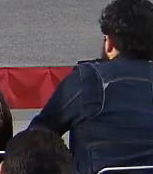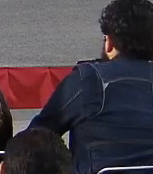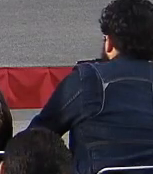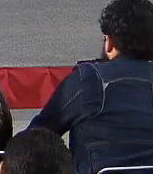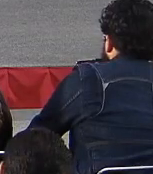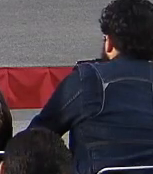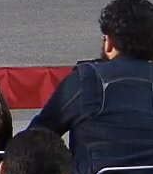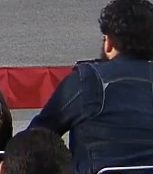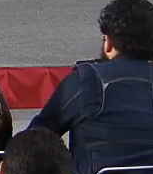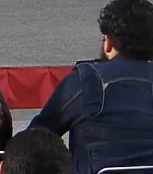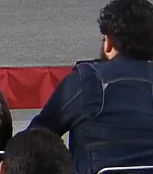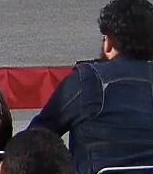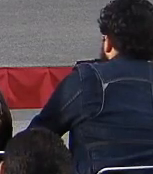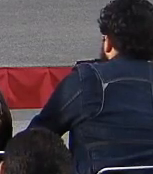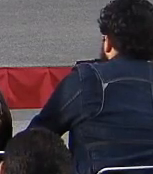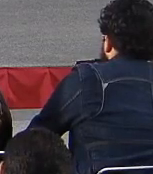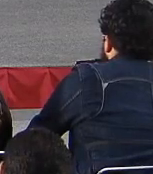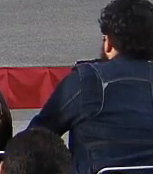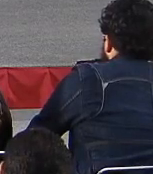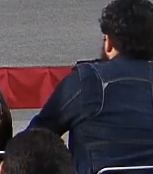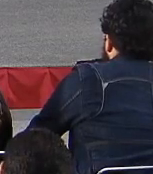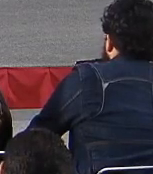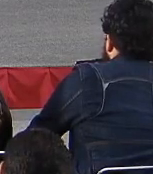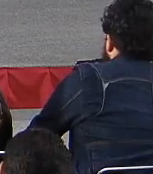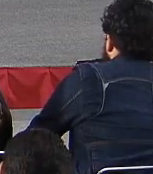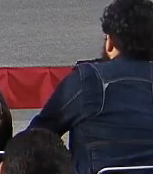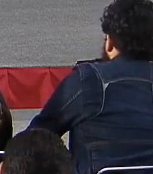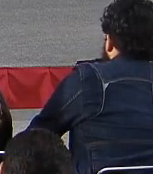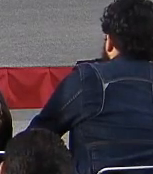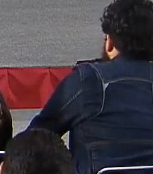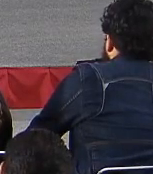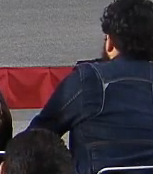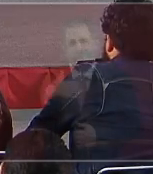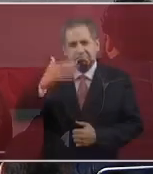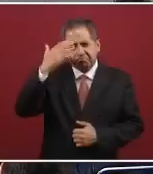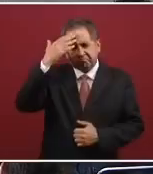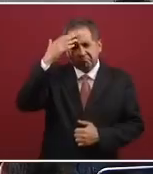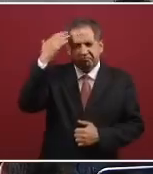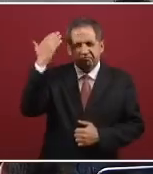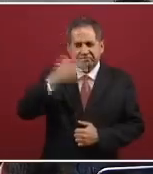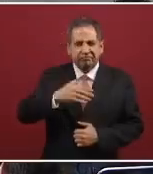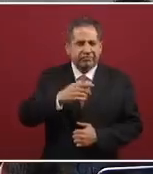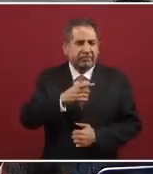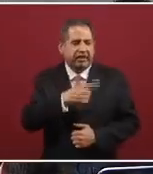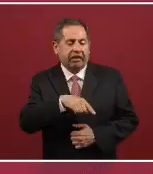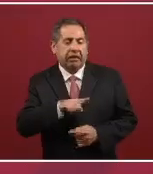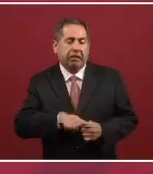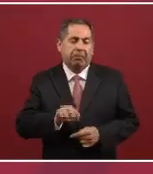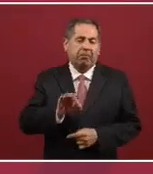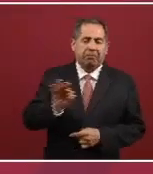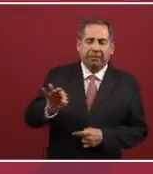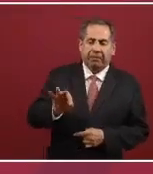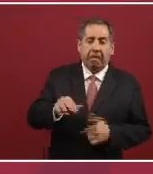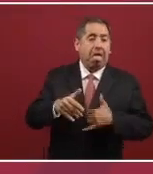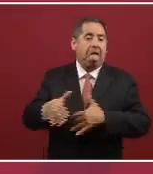manipulación, cuando son grupos. Me acuerdo mucho el caso de